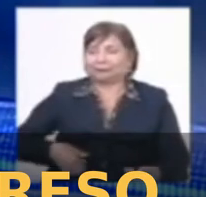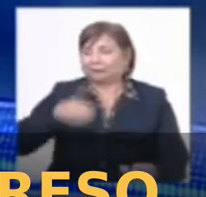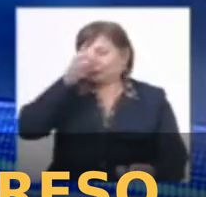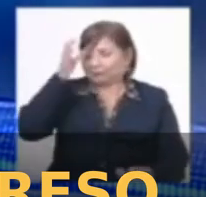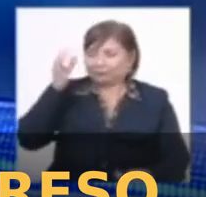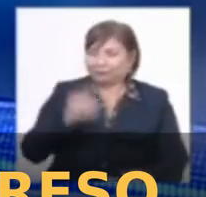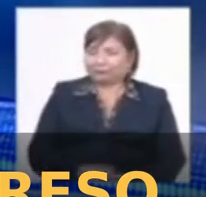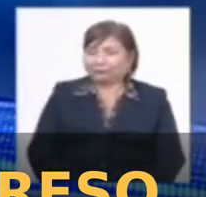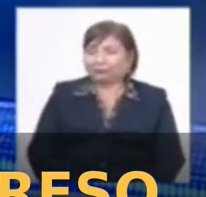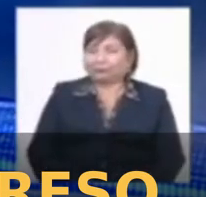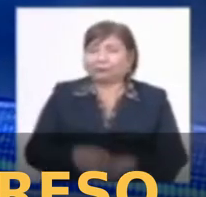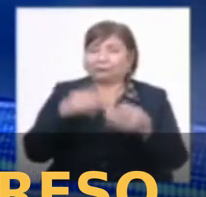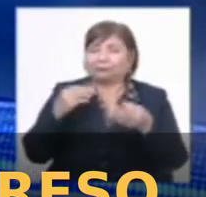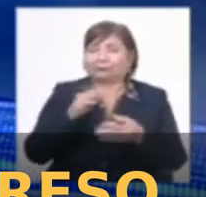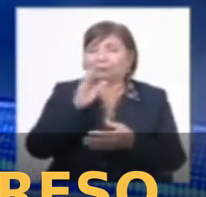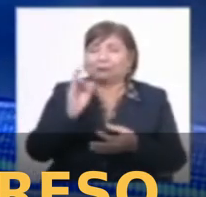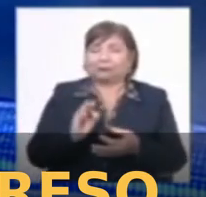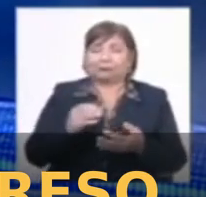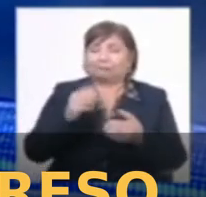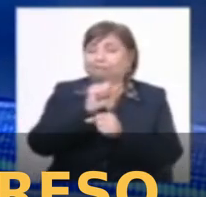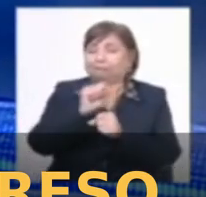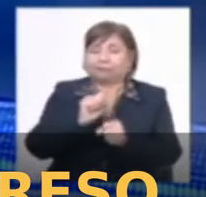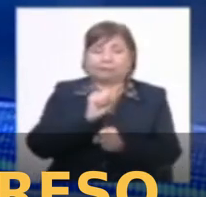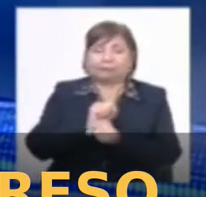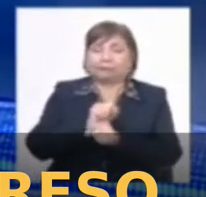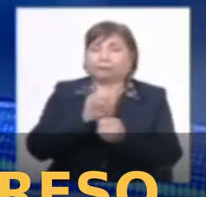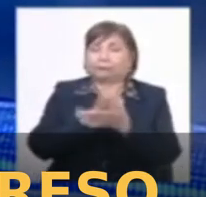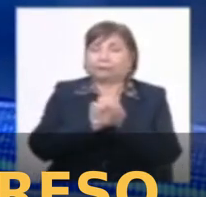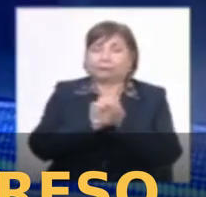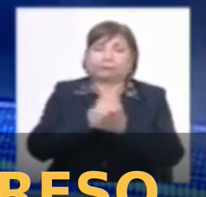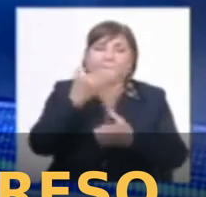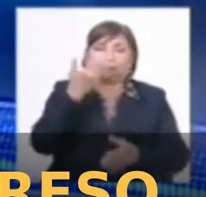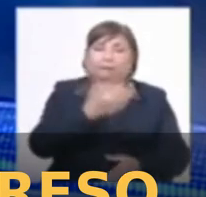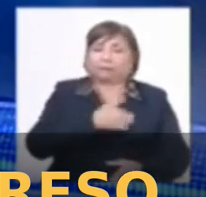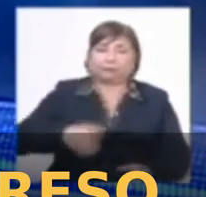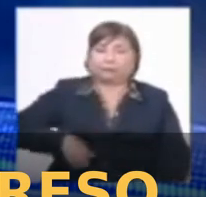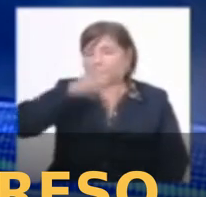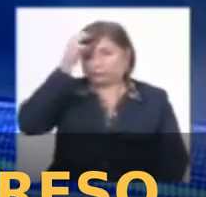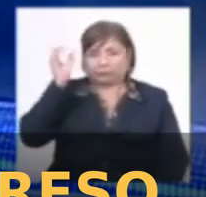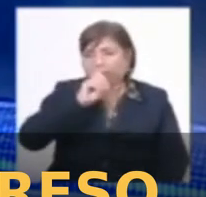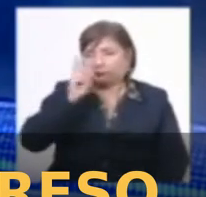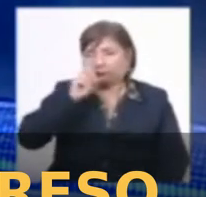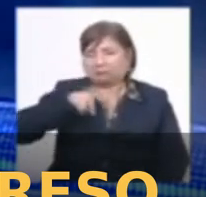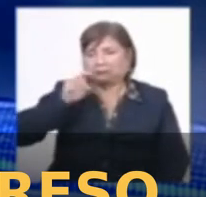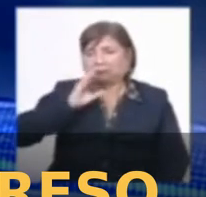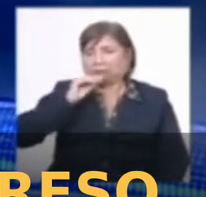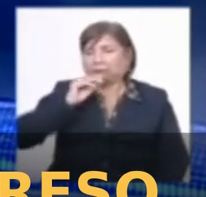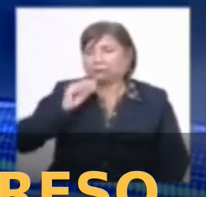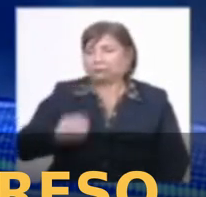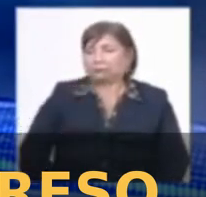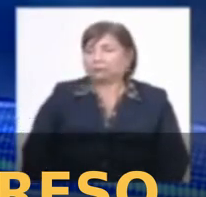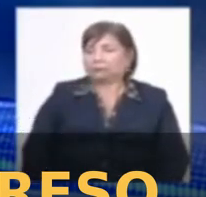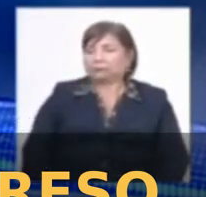Castillo. Afirmó que nunca pidió cita con el presidente porque ella era amiga de Bruno Pacheco y no necesitaba hablar con Pedro